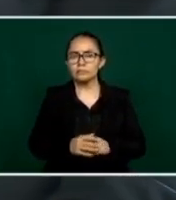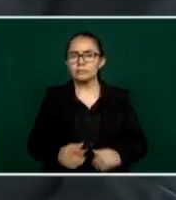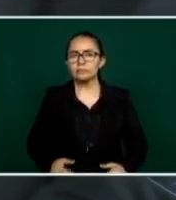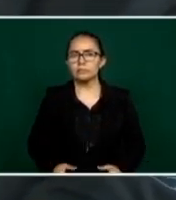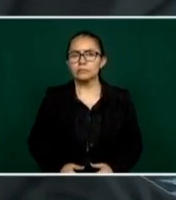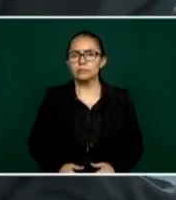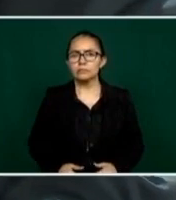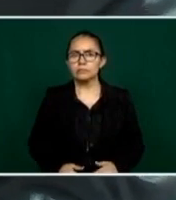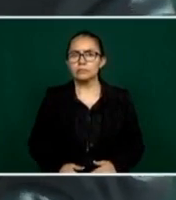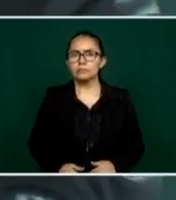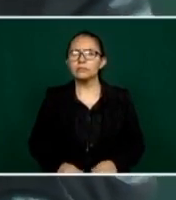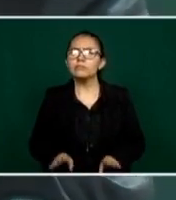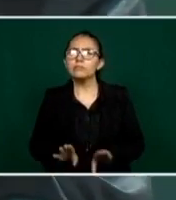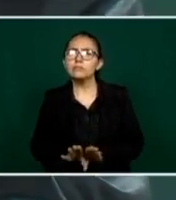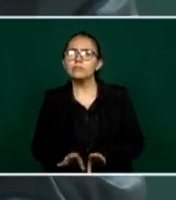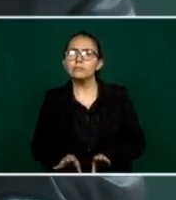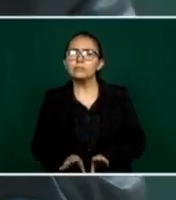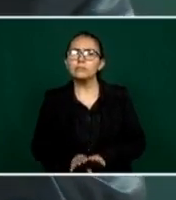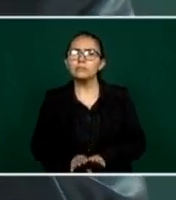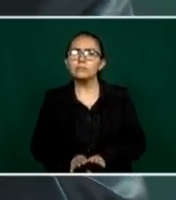o que no se puede uno comer